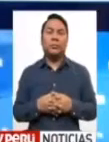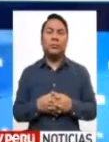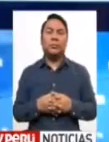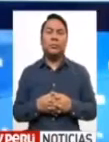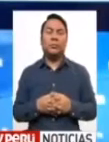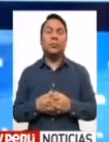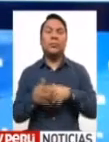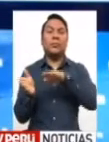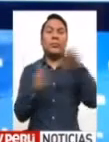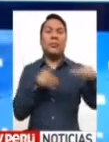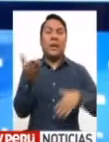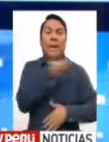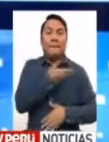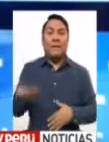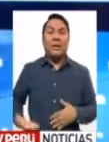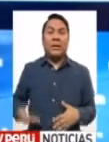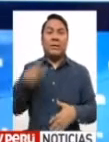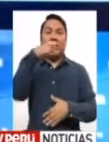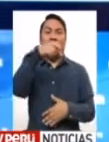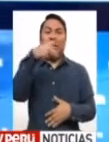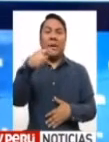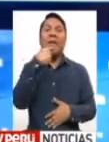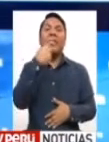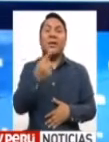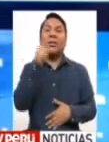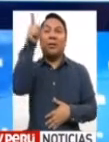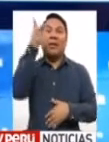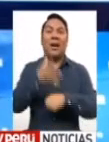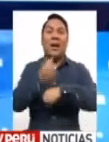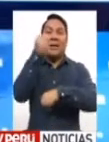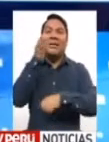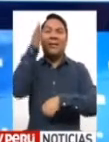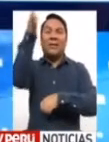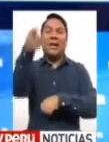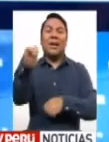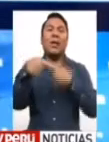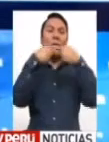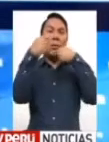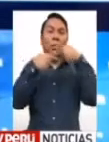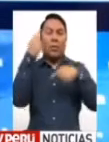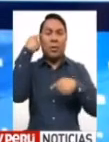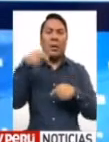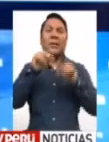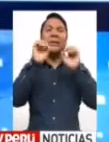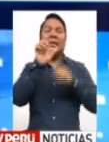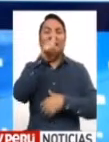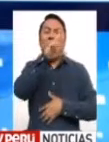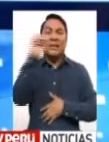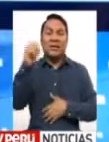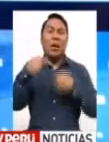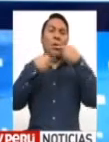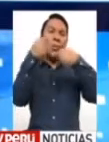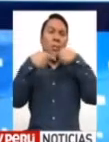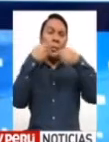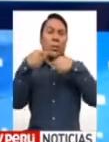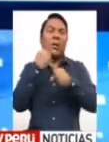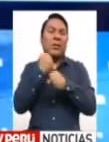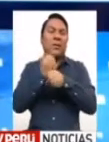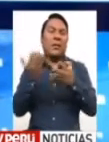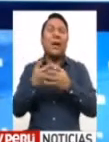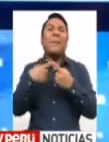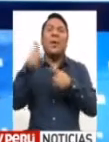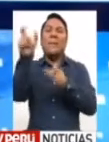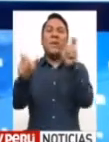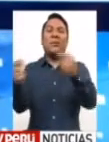el presidente de pedro pablo kuczynski dijo en ica que el balance los primeros 100 días tuvo hechos concretos y quienes critican les recomiendo que